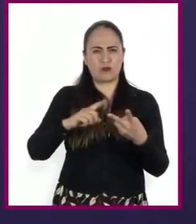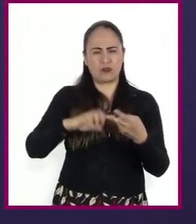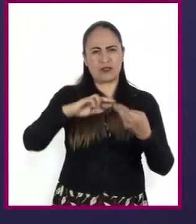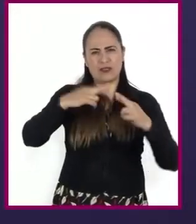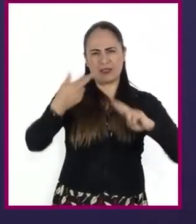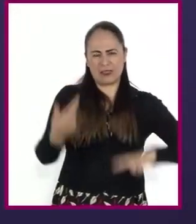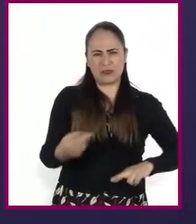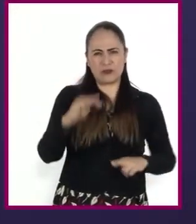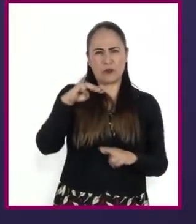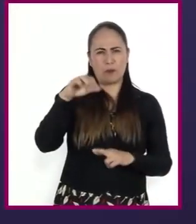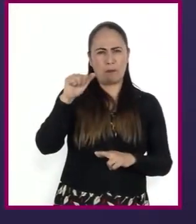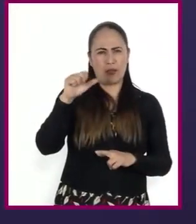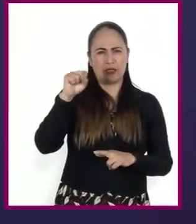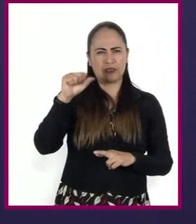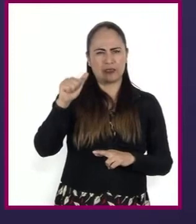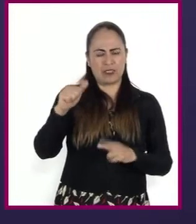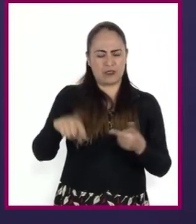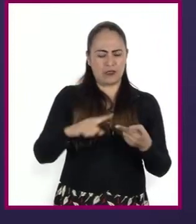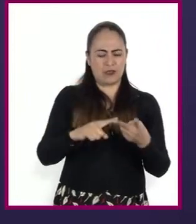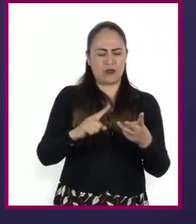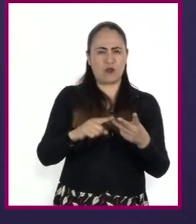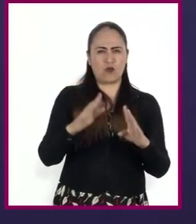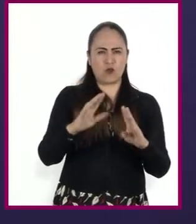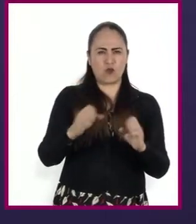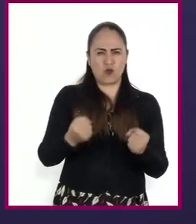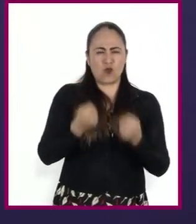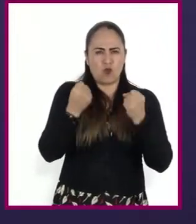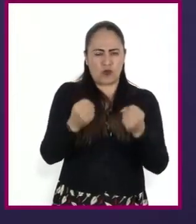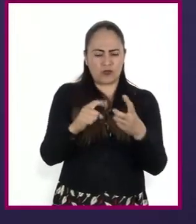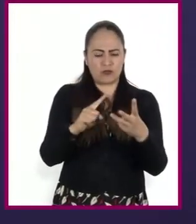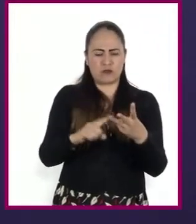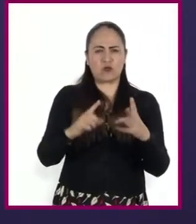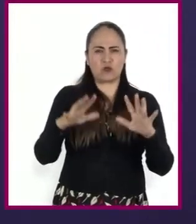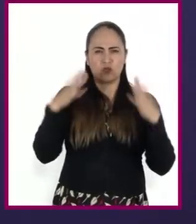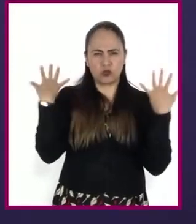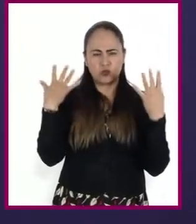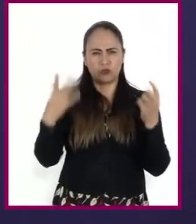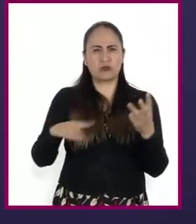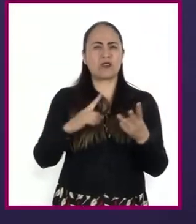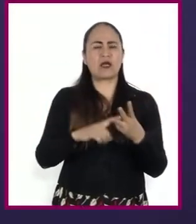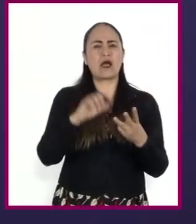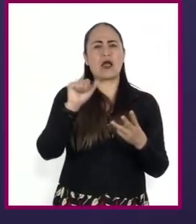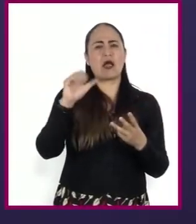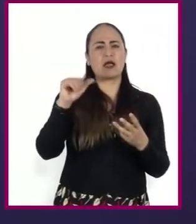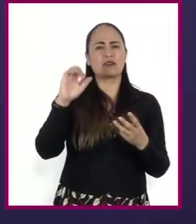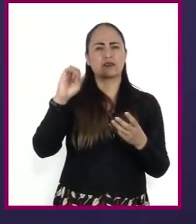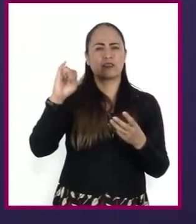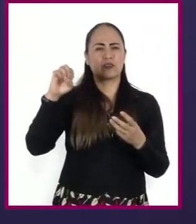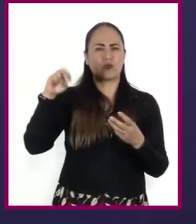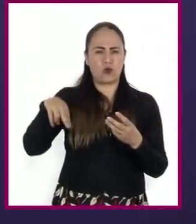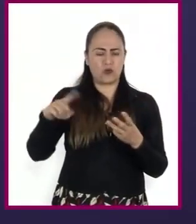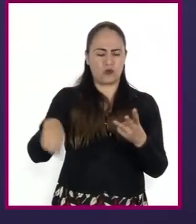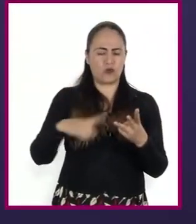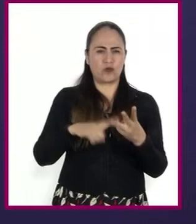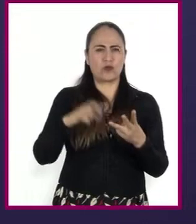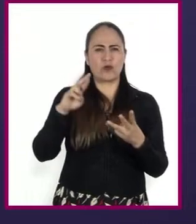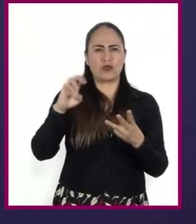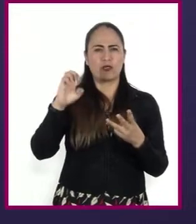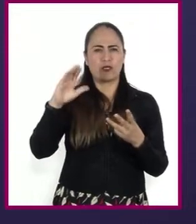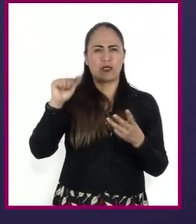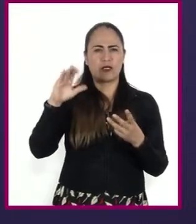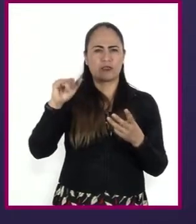masa, fuerza y aceleración, y la tercera sobre acción y reacción. Pero la ley de la gravitación